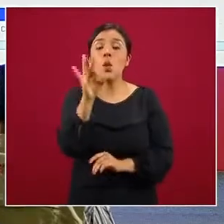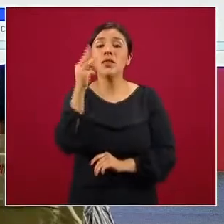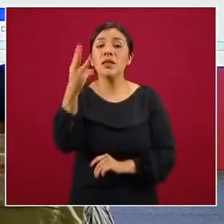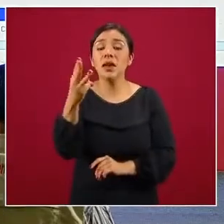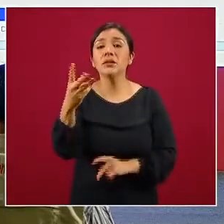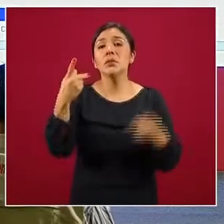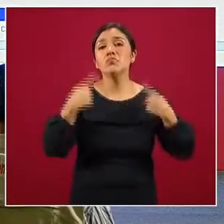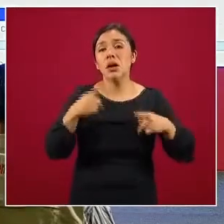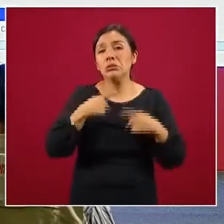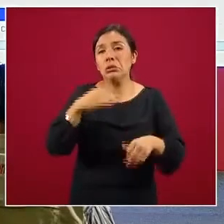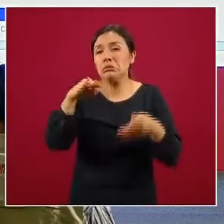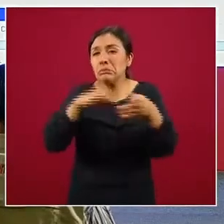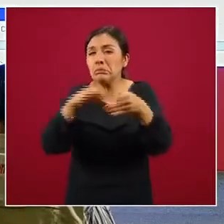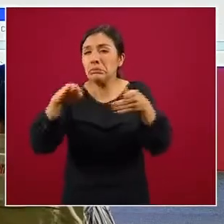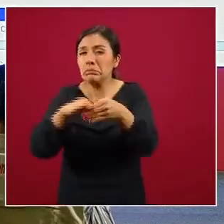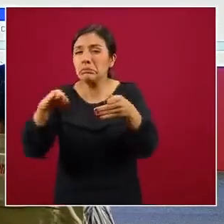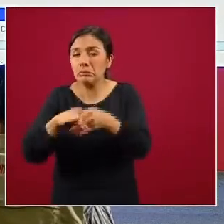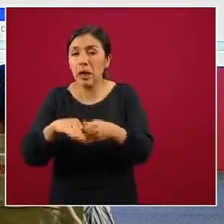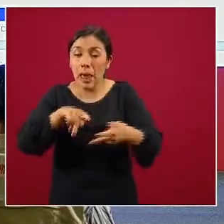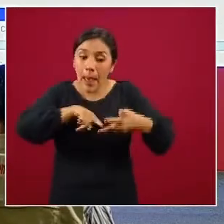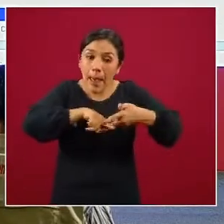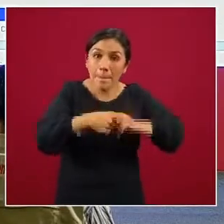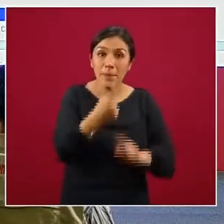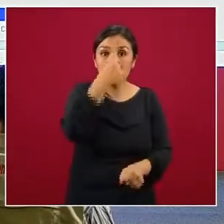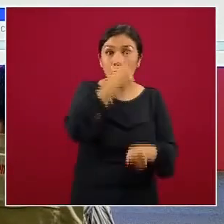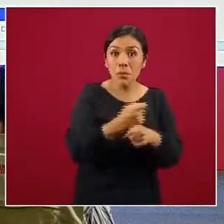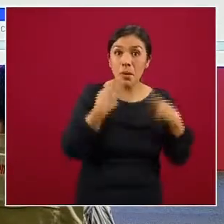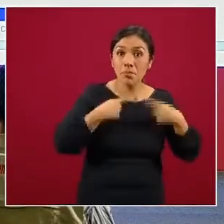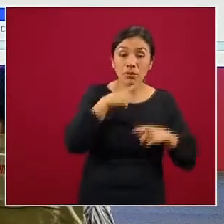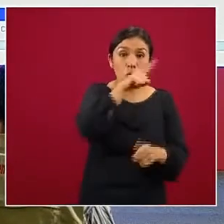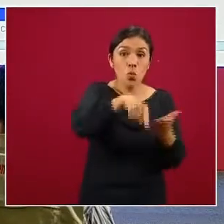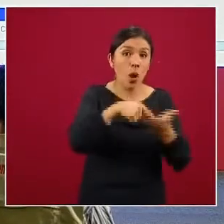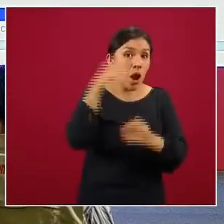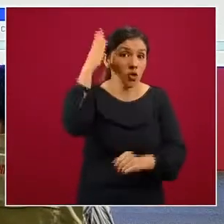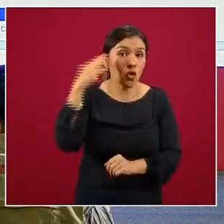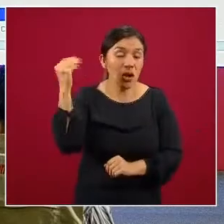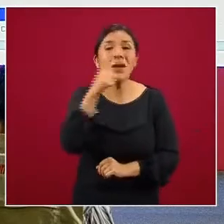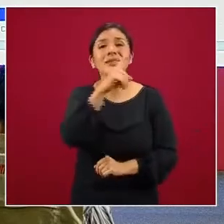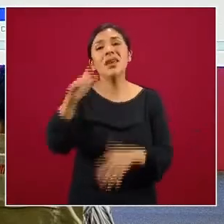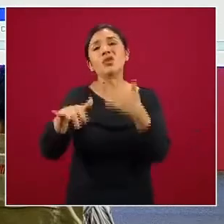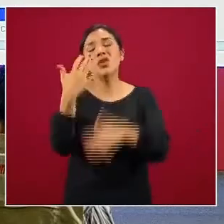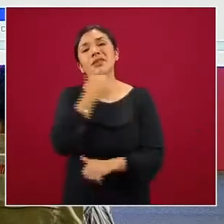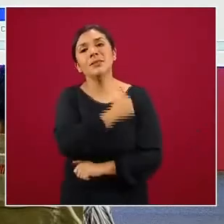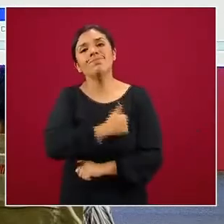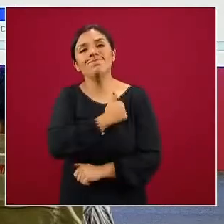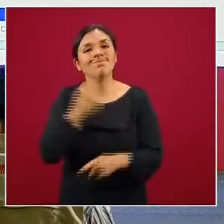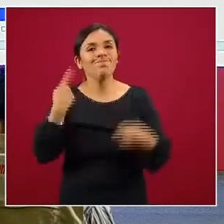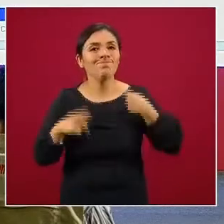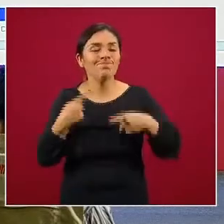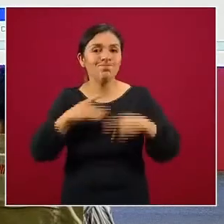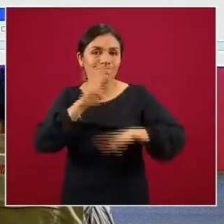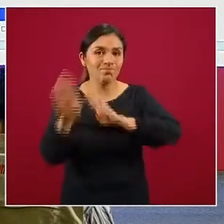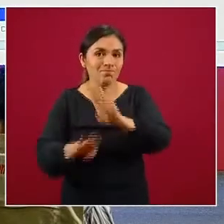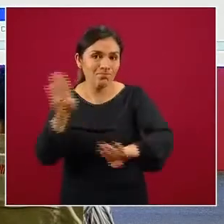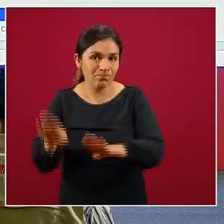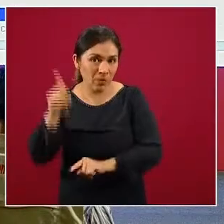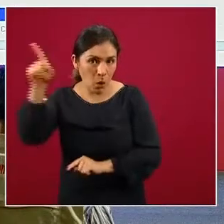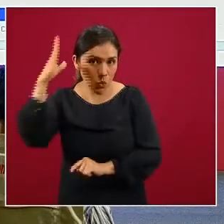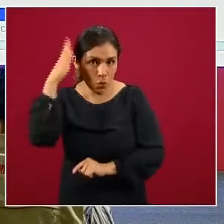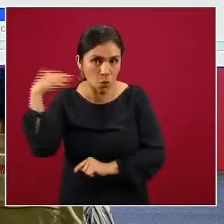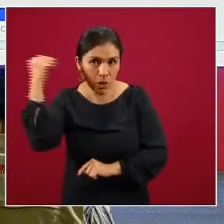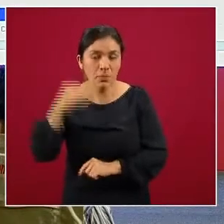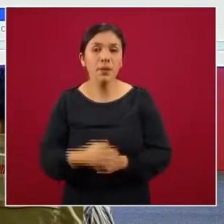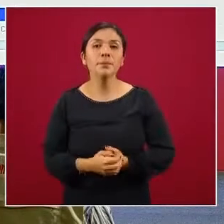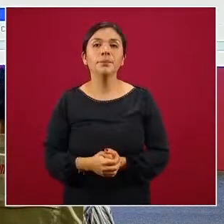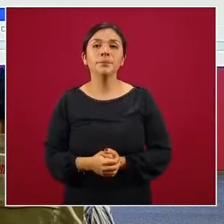casos estimados desde el inicio de la epidemia en Colima, 115 lamentables defunciones en la población de Colima. Vamos a